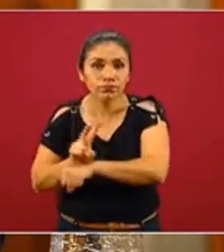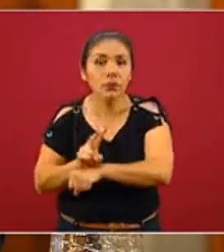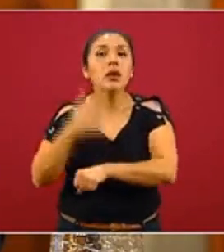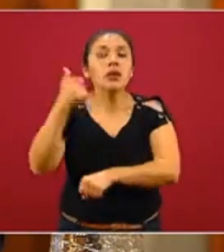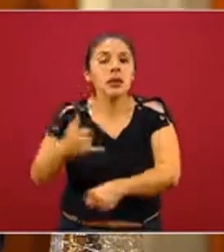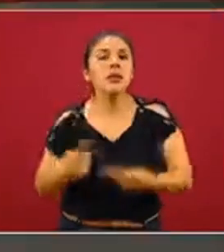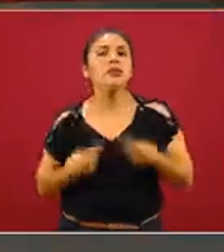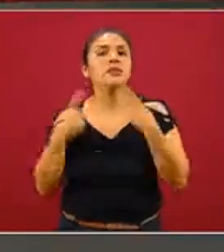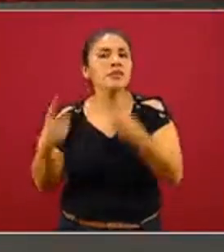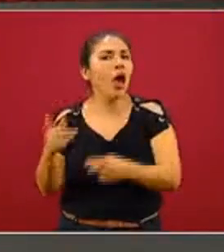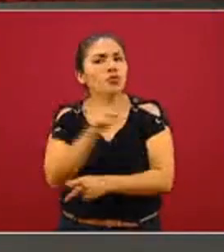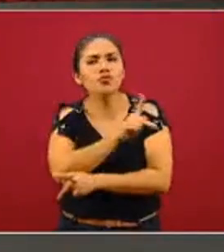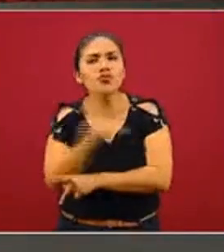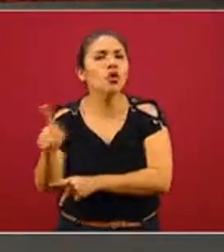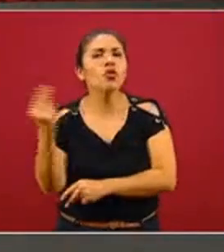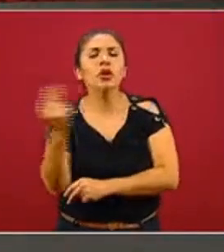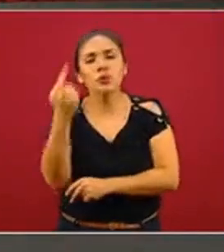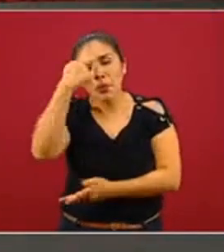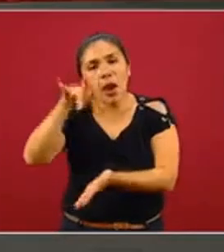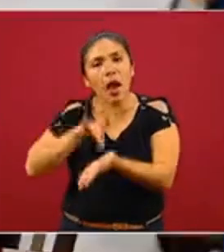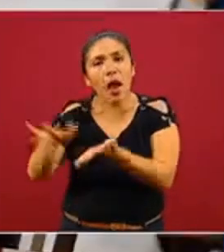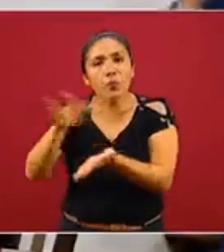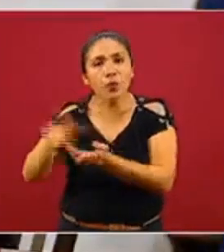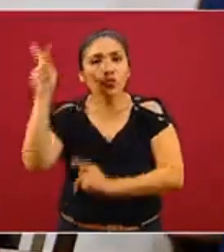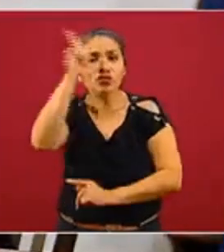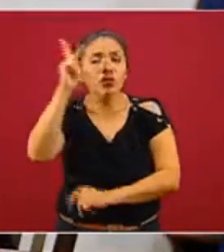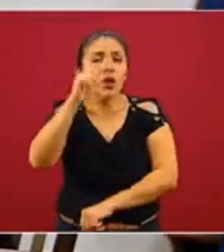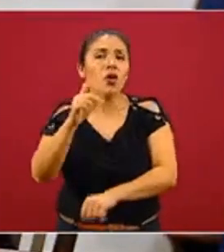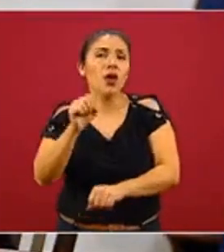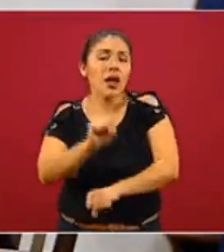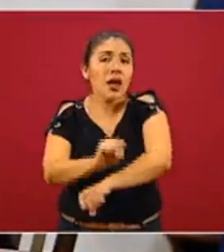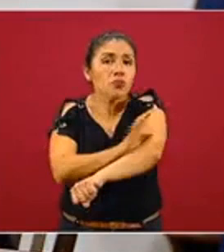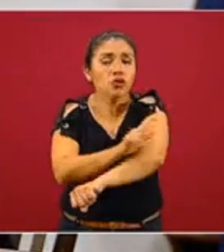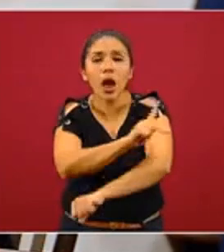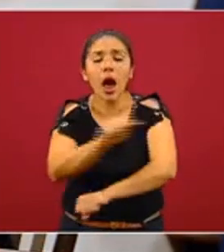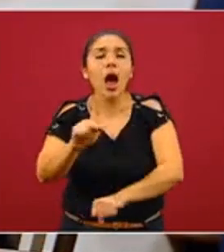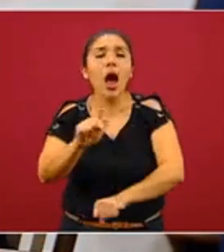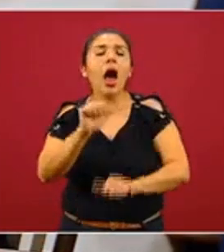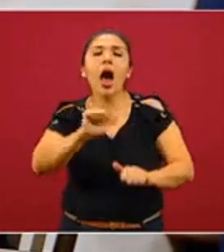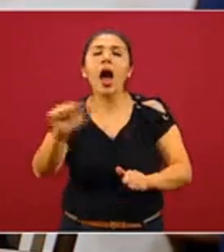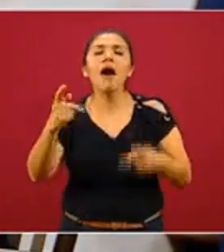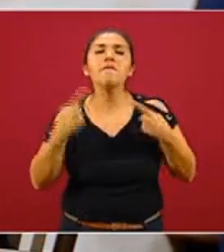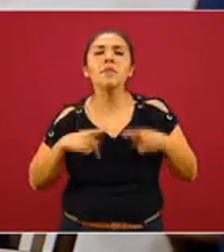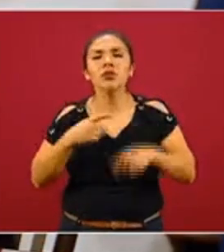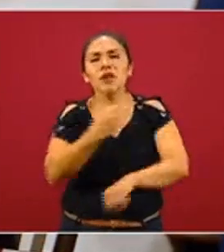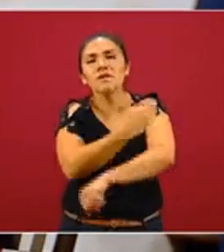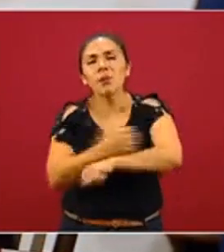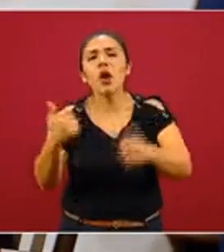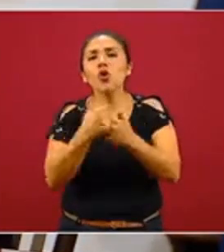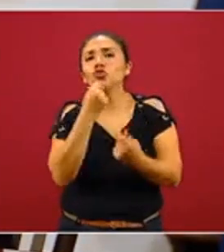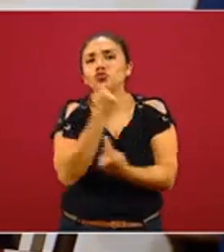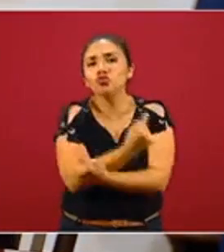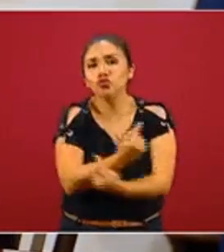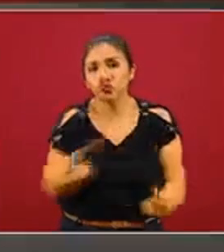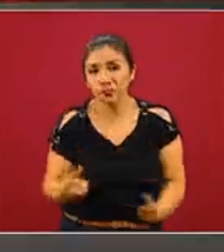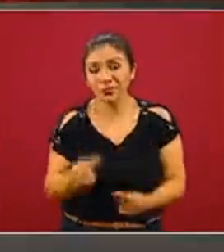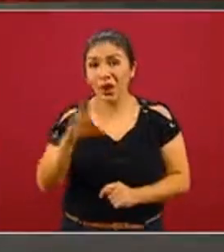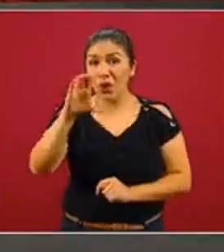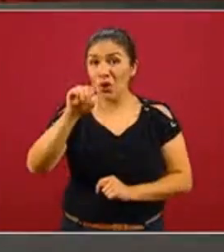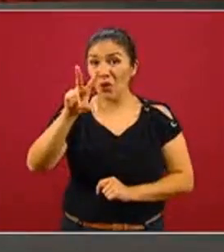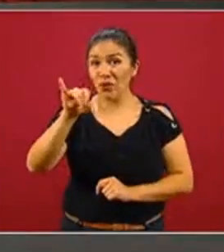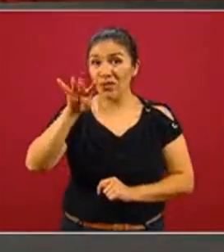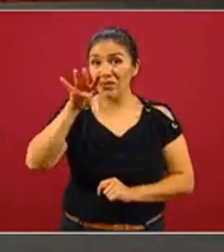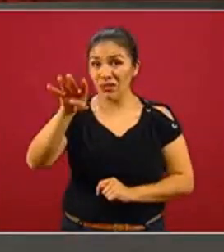proveer mecanismos de apoyo psicoemocional a las familias con niñas y niños pequeños. El COVID-19